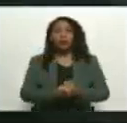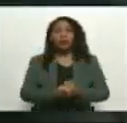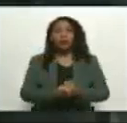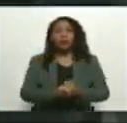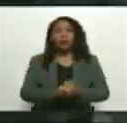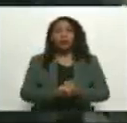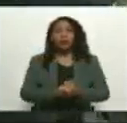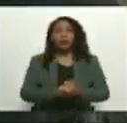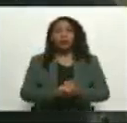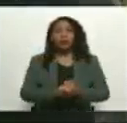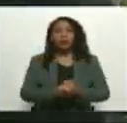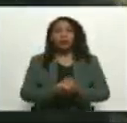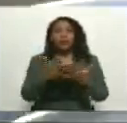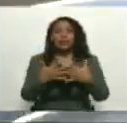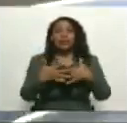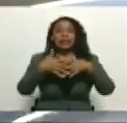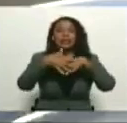insertarte